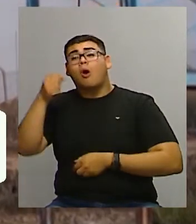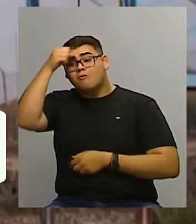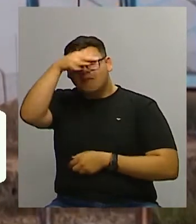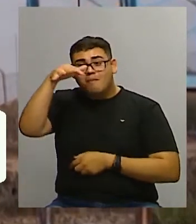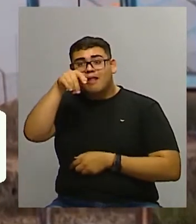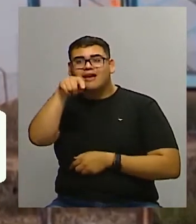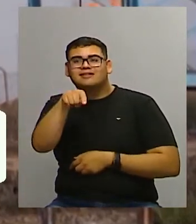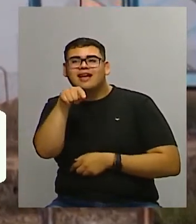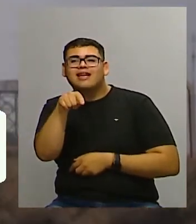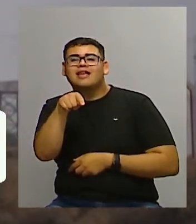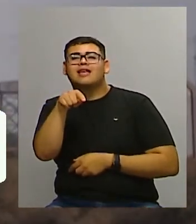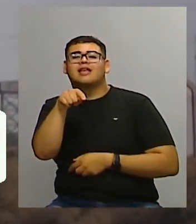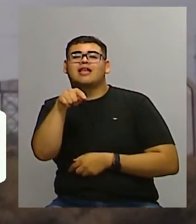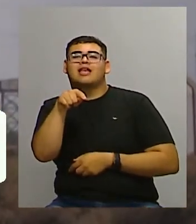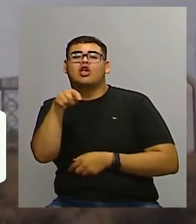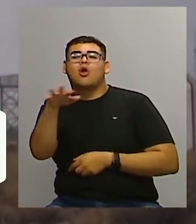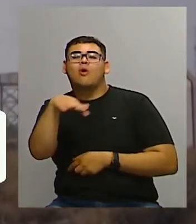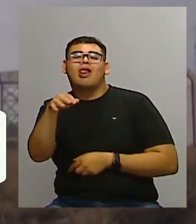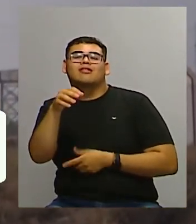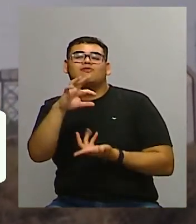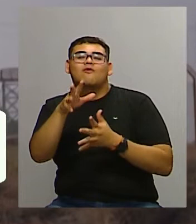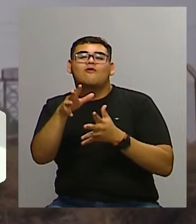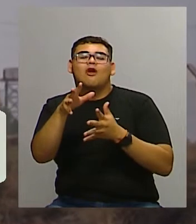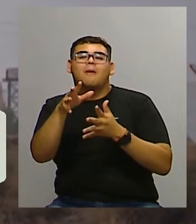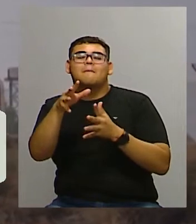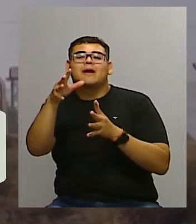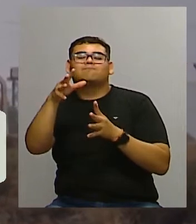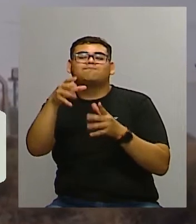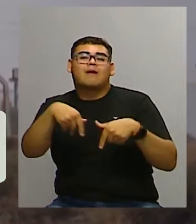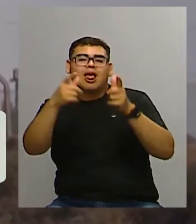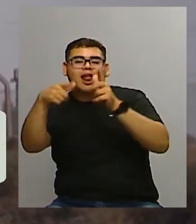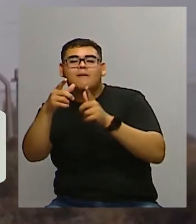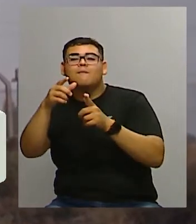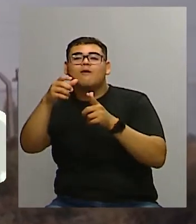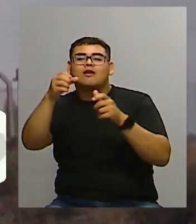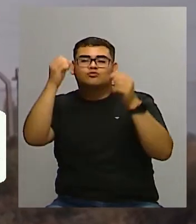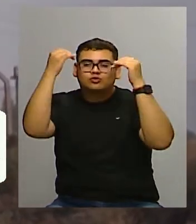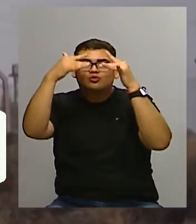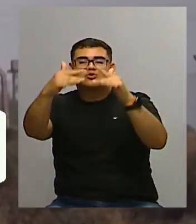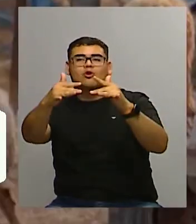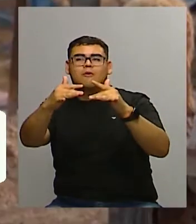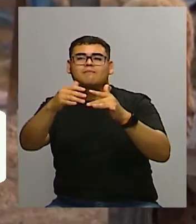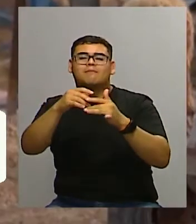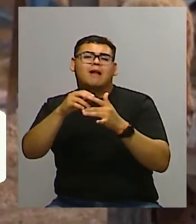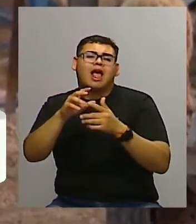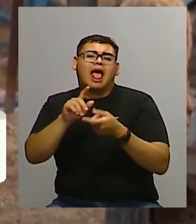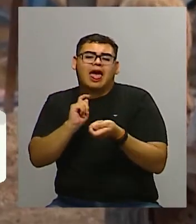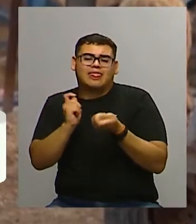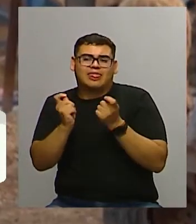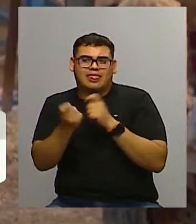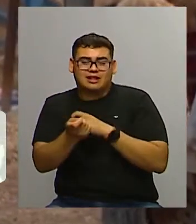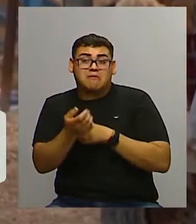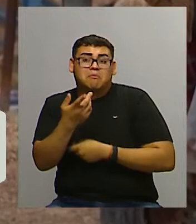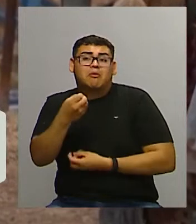islas de sombra para enfrentar la crisis climática, distintas formas de adaptarnos, ¿sí?, a lo que ya sabemos que se viene, que ya es un